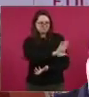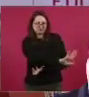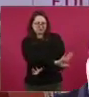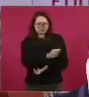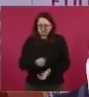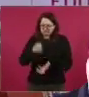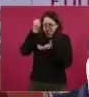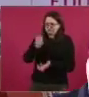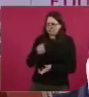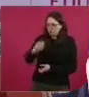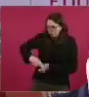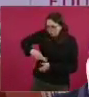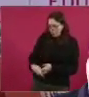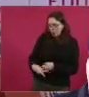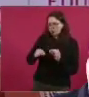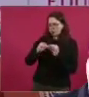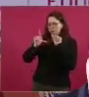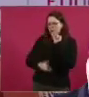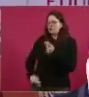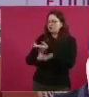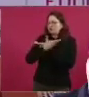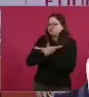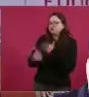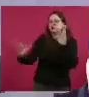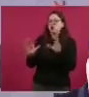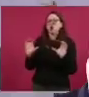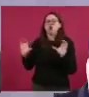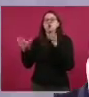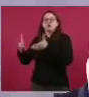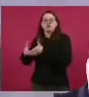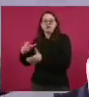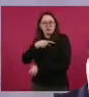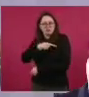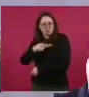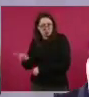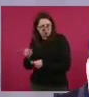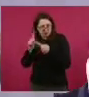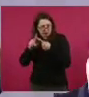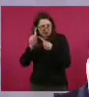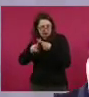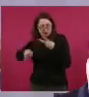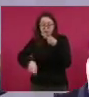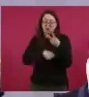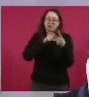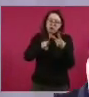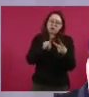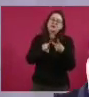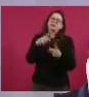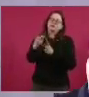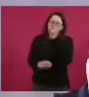y para el deporte. Entonces, ya tenemos